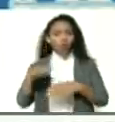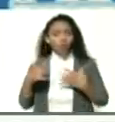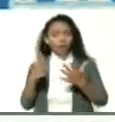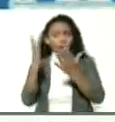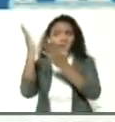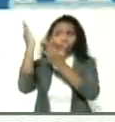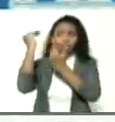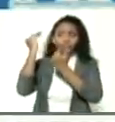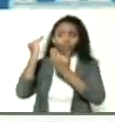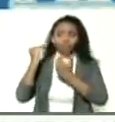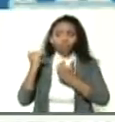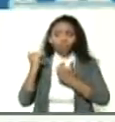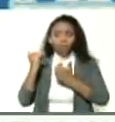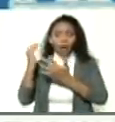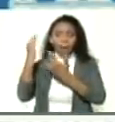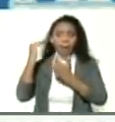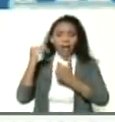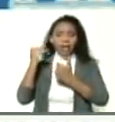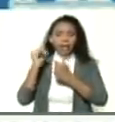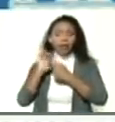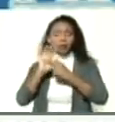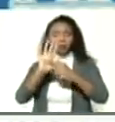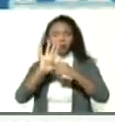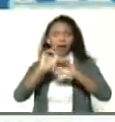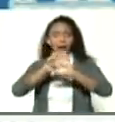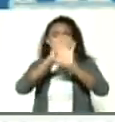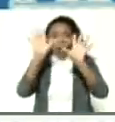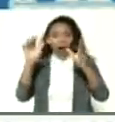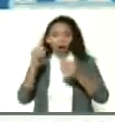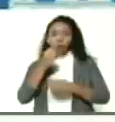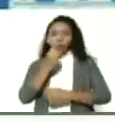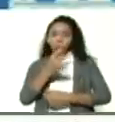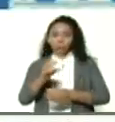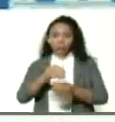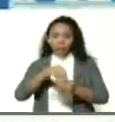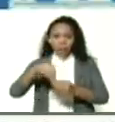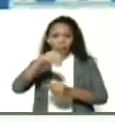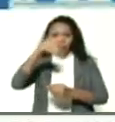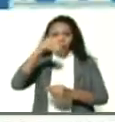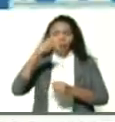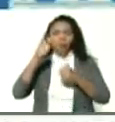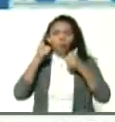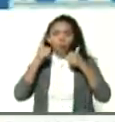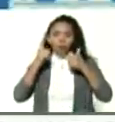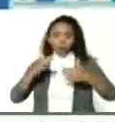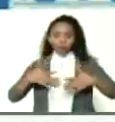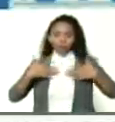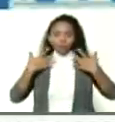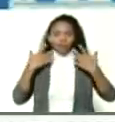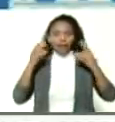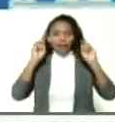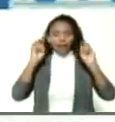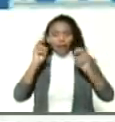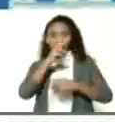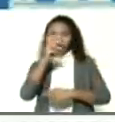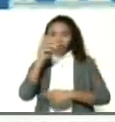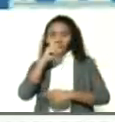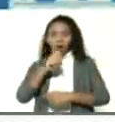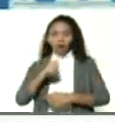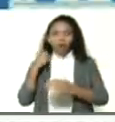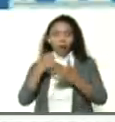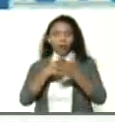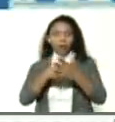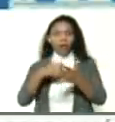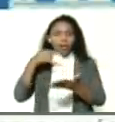esperanza, de una esperanza reveladora de nuestro buen espíritu, de nuestro buen ánimo, en el marco de los 200 años de la batalla de